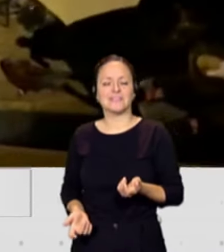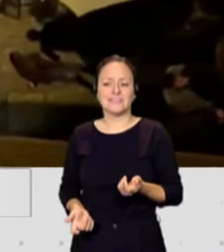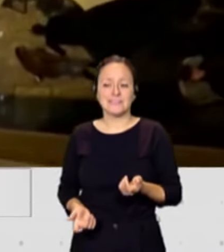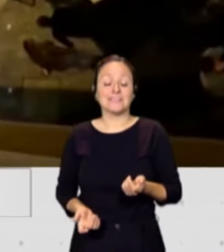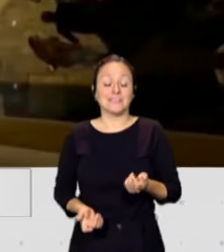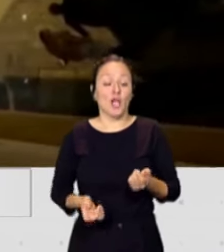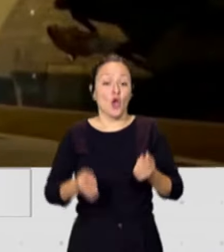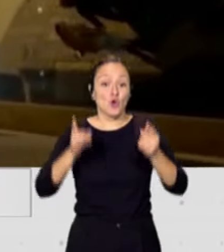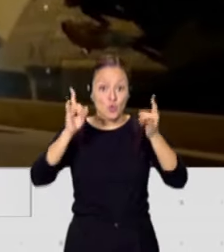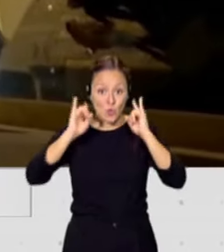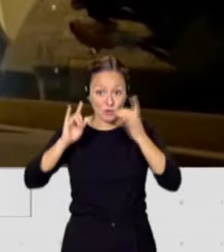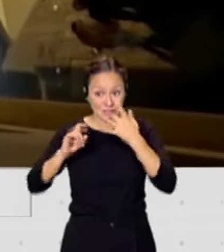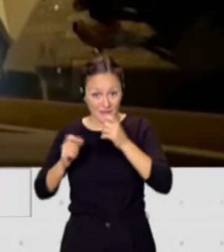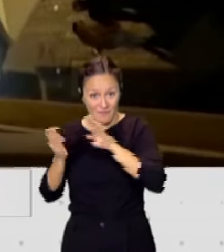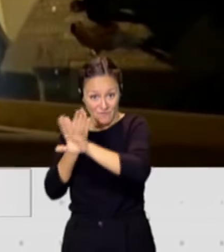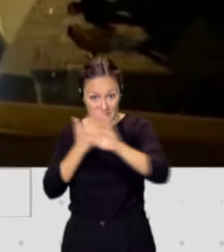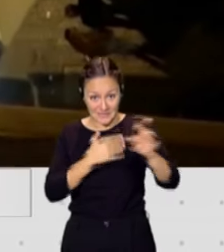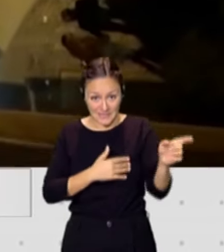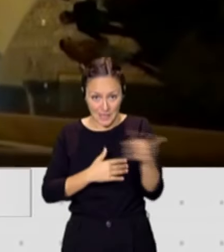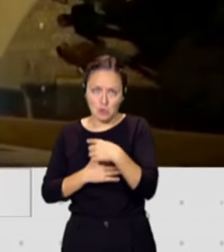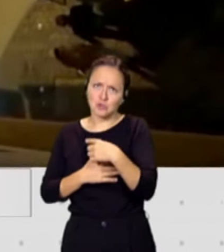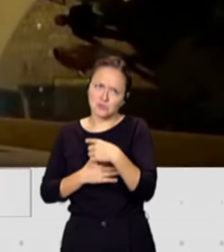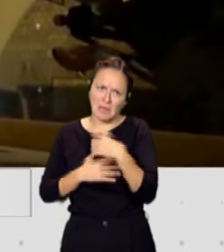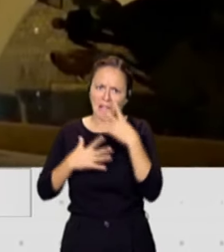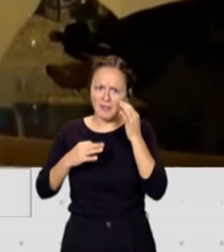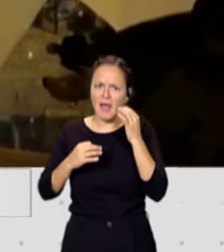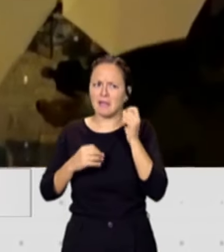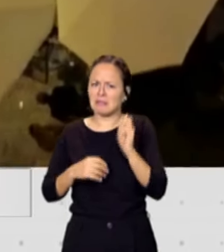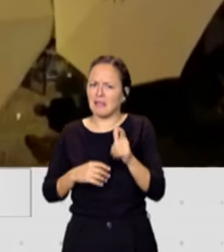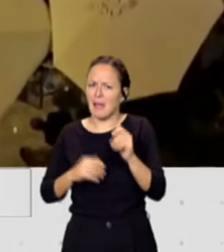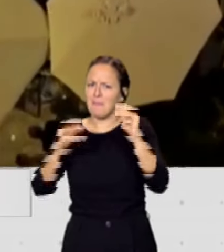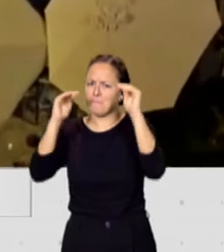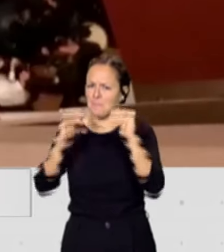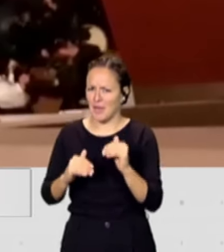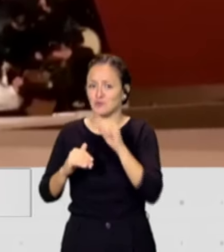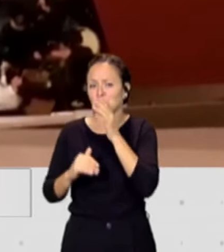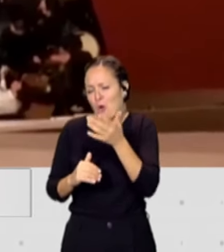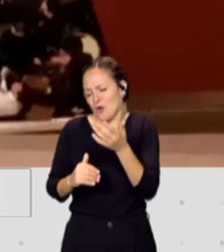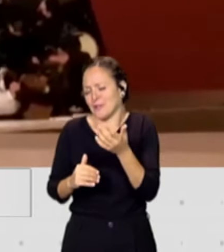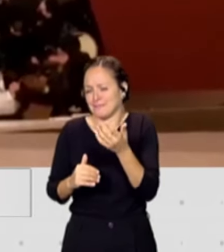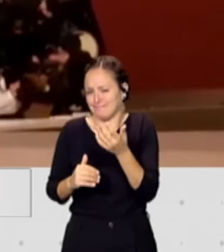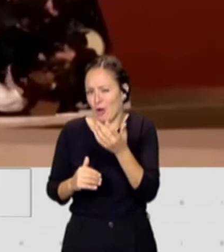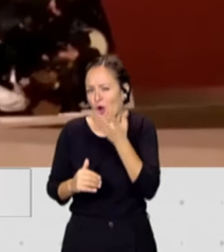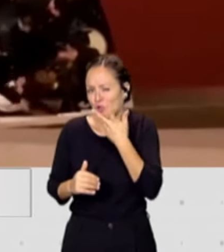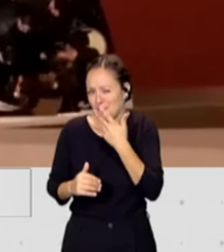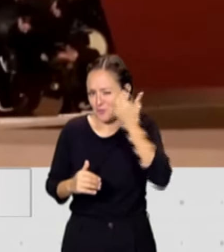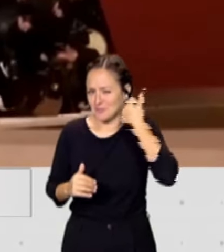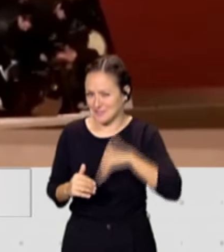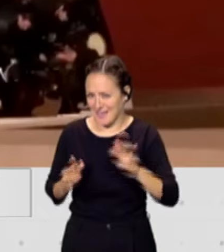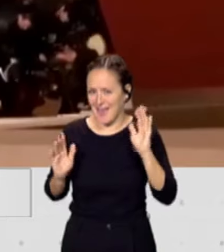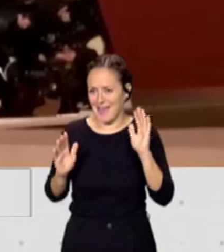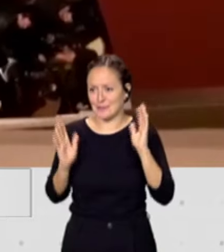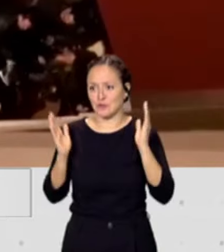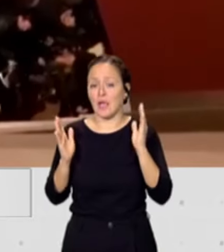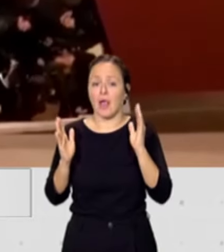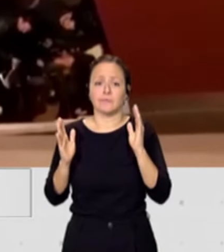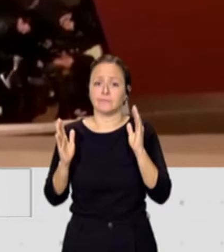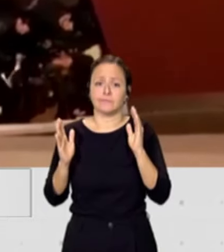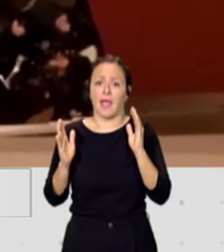ruidos entre vecinos son menos frecuentes porque son conocidos Y entonces a la hora de la verdad pues llegan